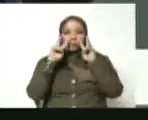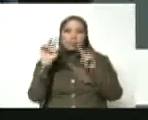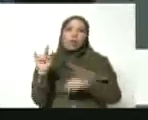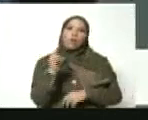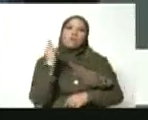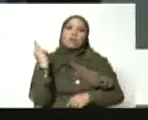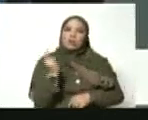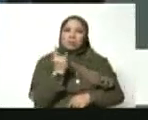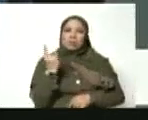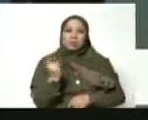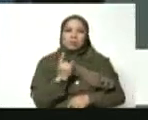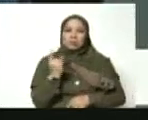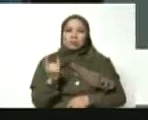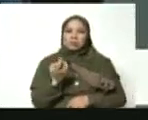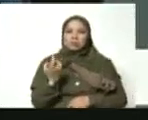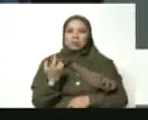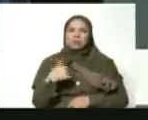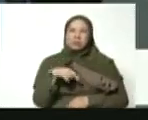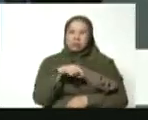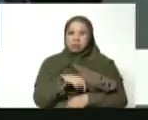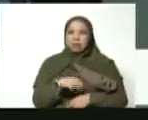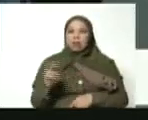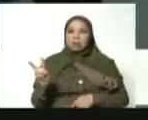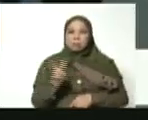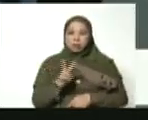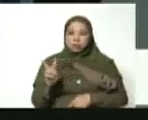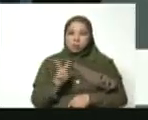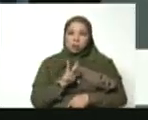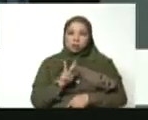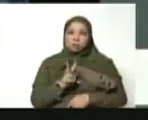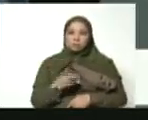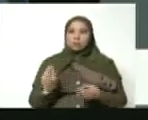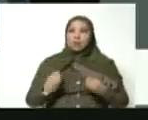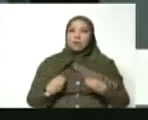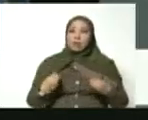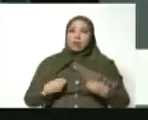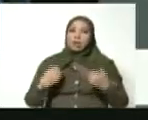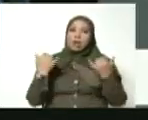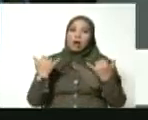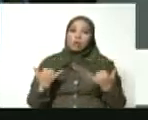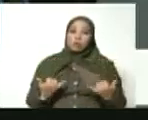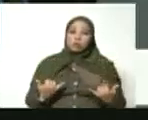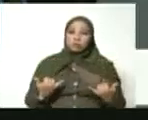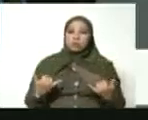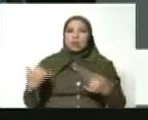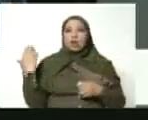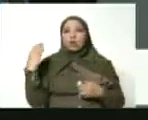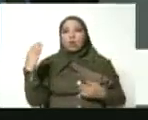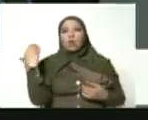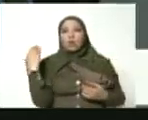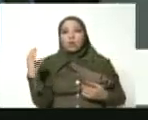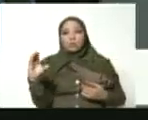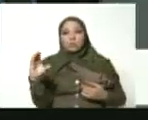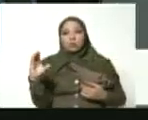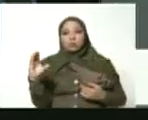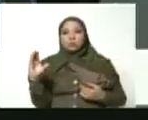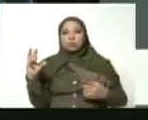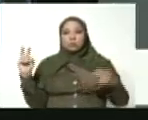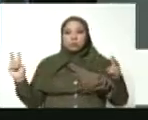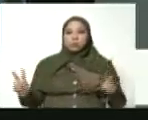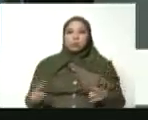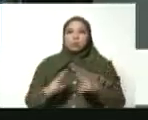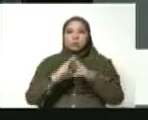hemos vivido, por supuesto, en carne propia en Venezuela y se está viviendo también en Colombia. Creo que esta reunión